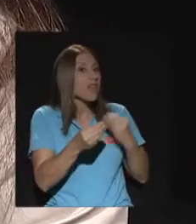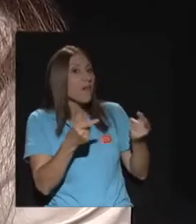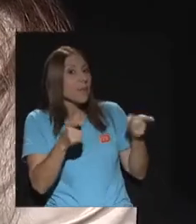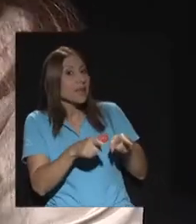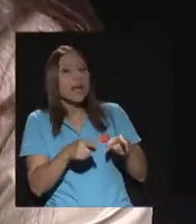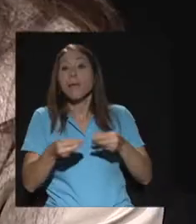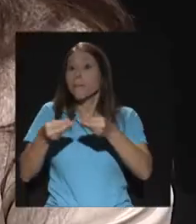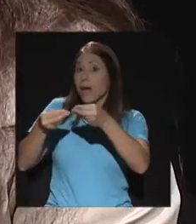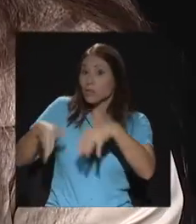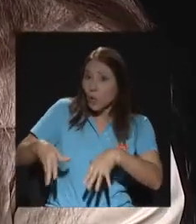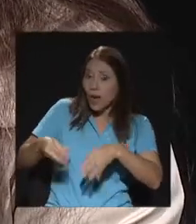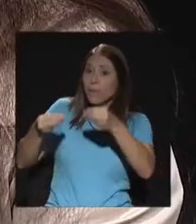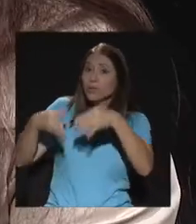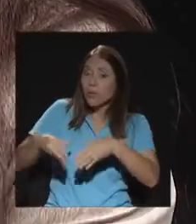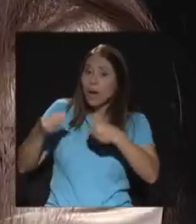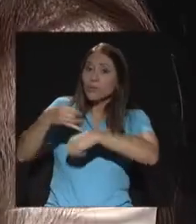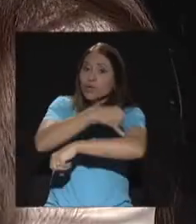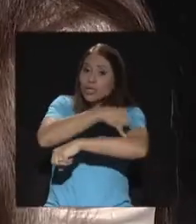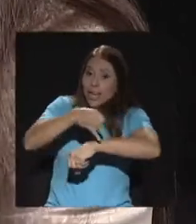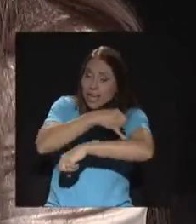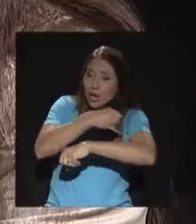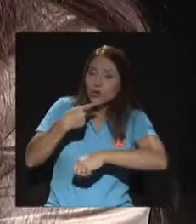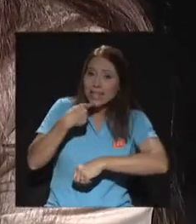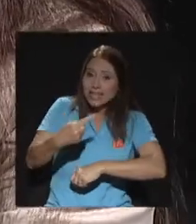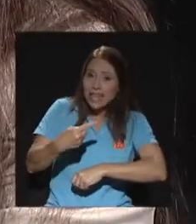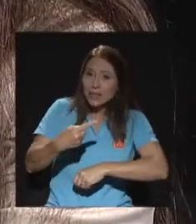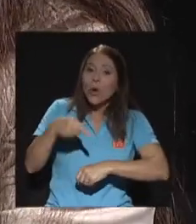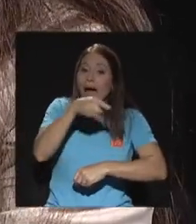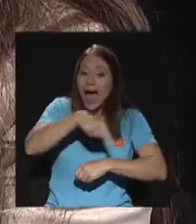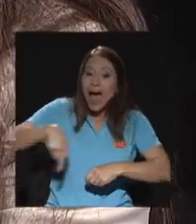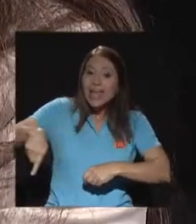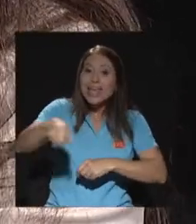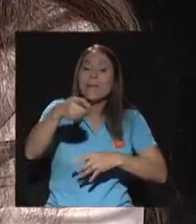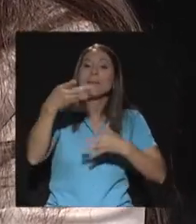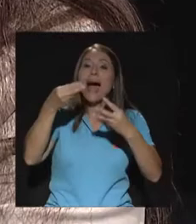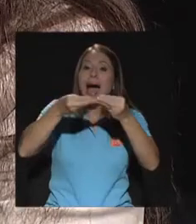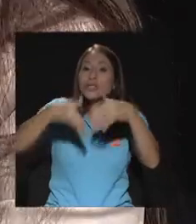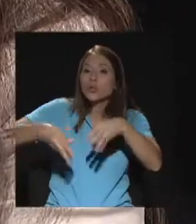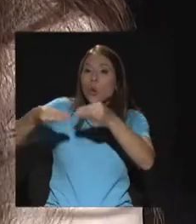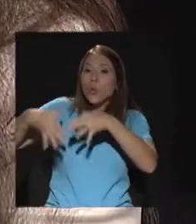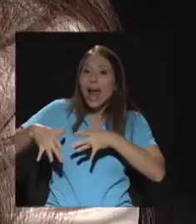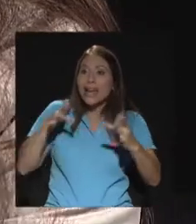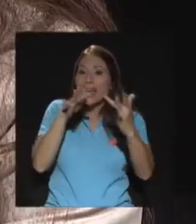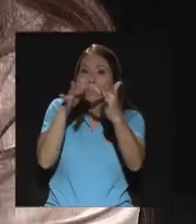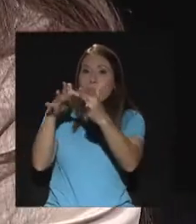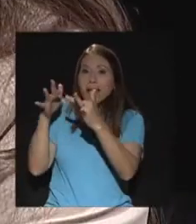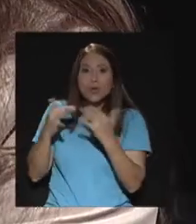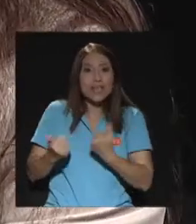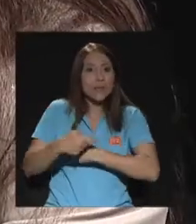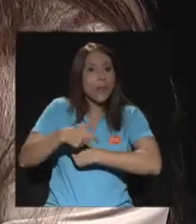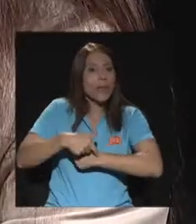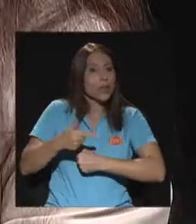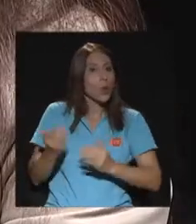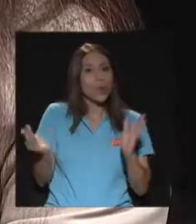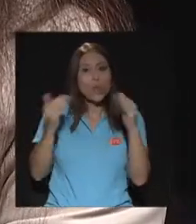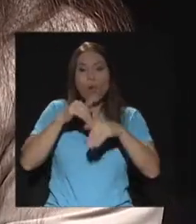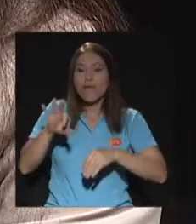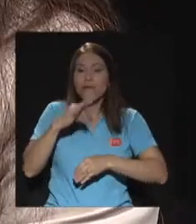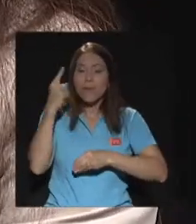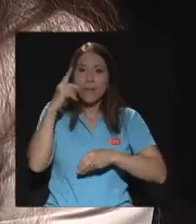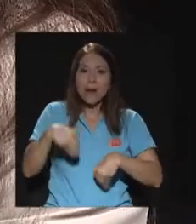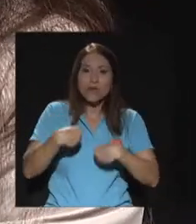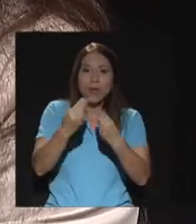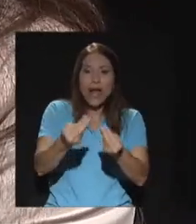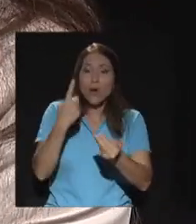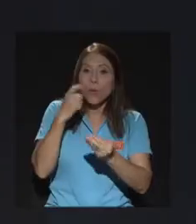lo están diciendo, don Antonio. Ya lo aceptó. Va a sobrar espacio. Ese espacio en este momento no existe forma de otorgarlo, porque la ley de